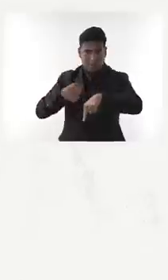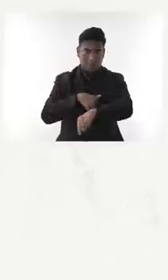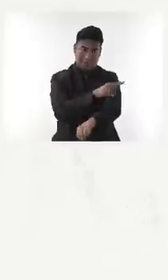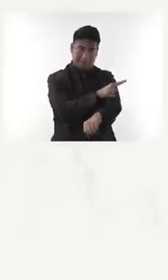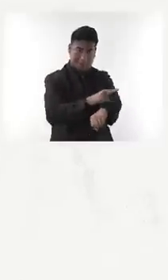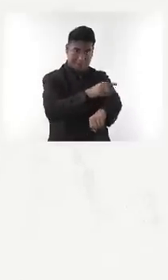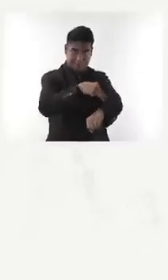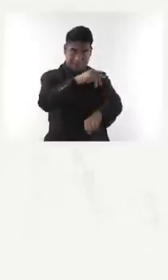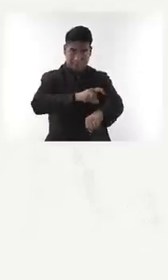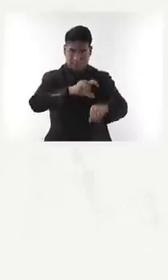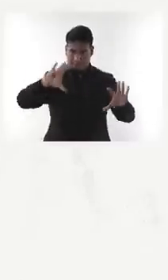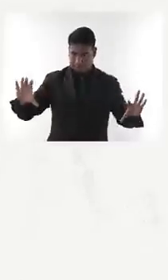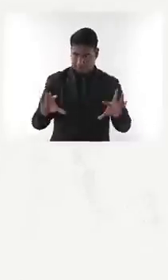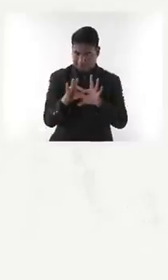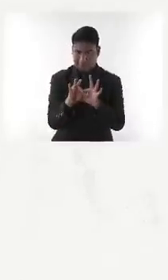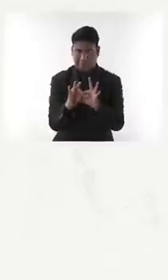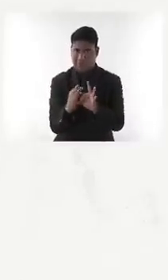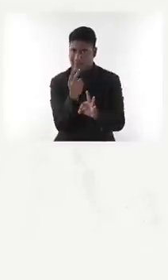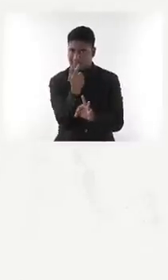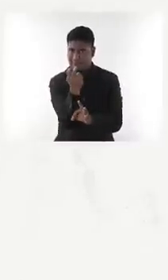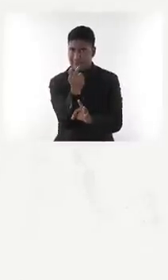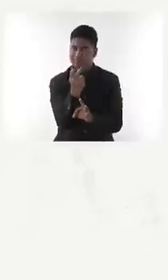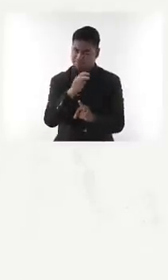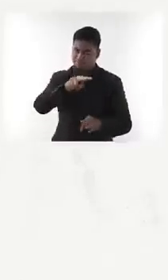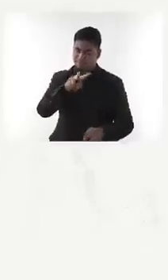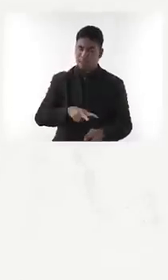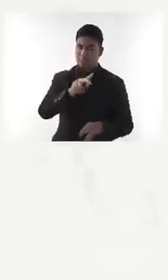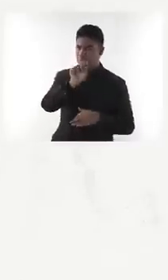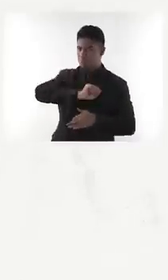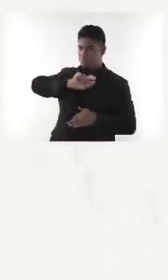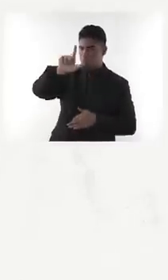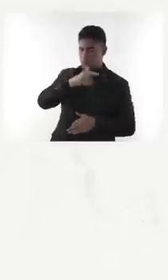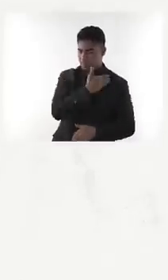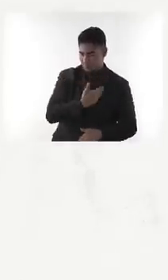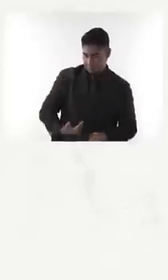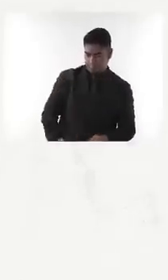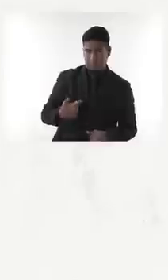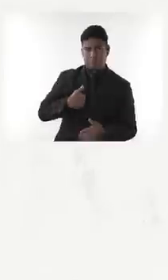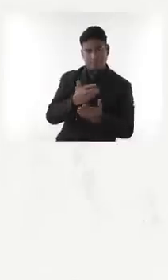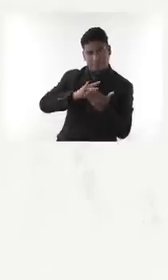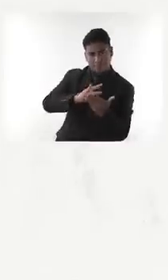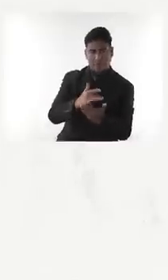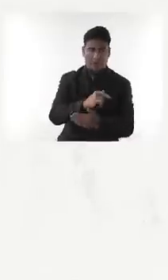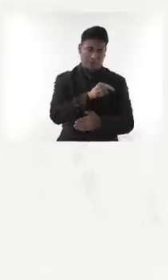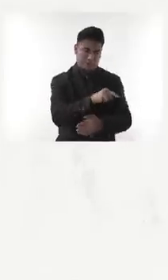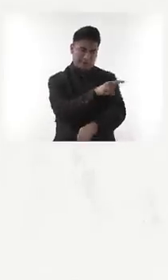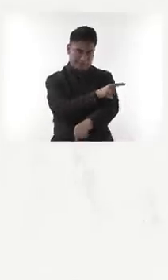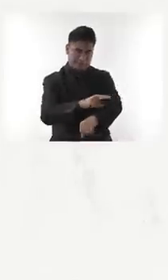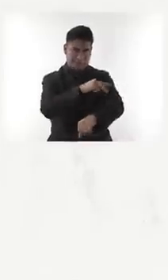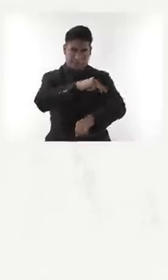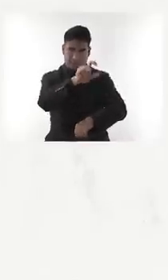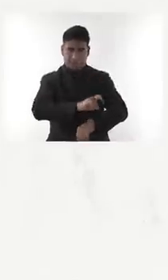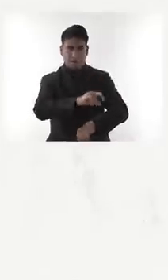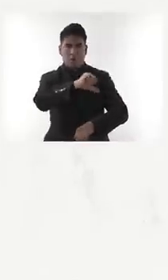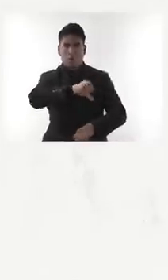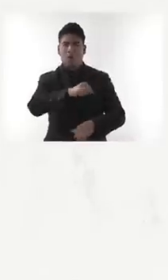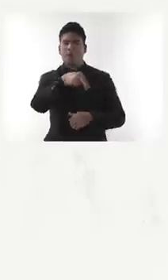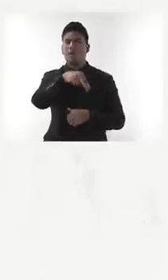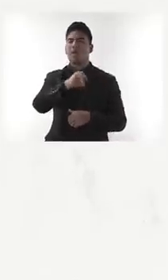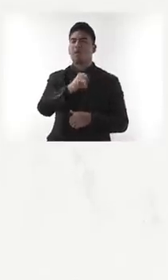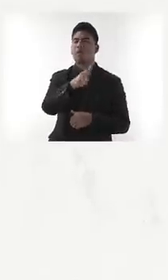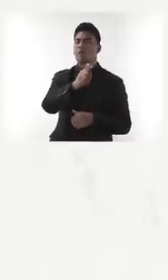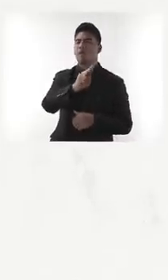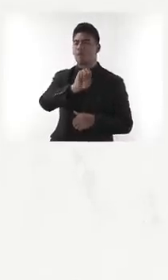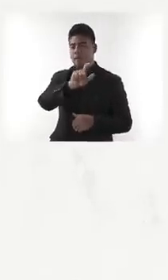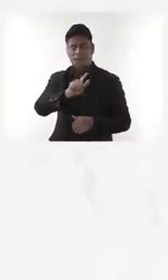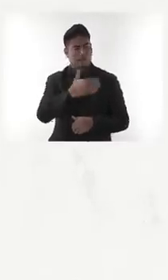Liga MX, por lo que agradezco al presidente ejecutivo de la Liga MX no solamente que nos acompañes hoy, Mikel,